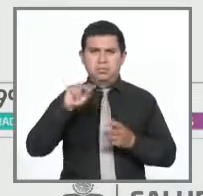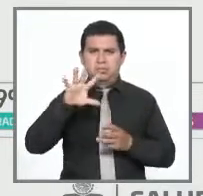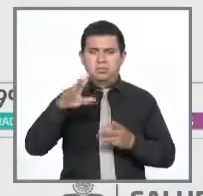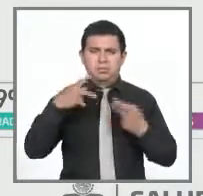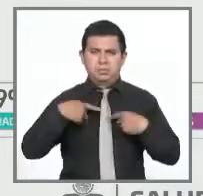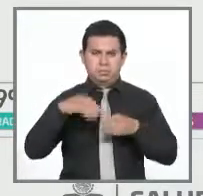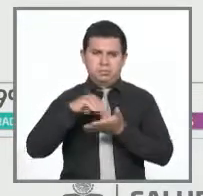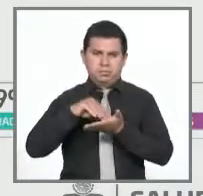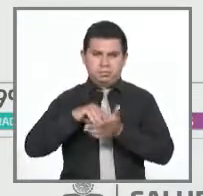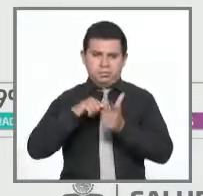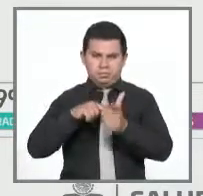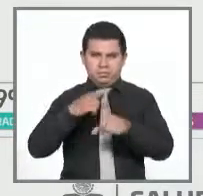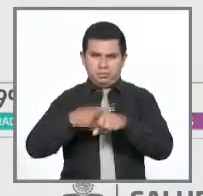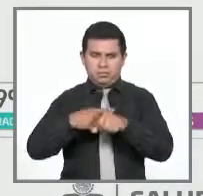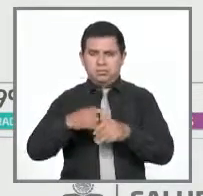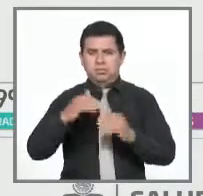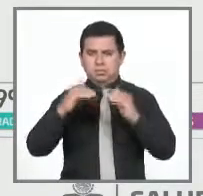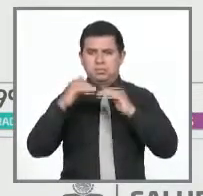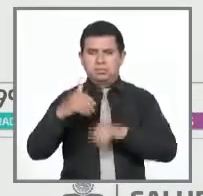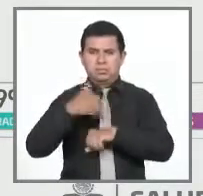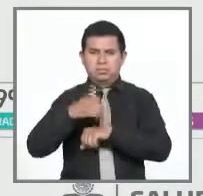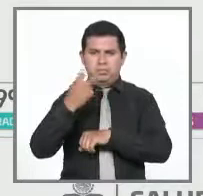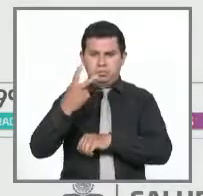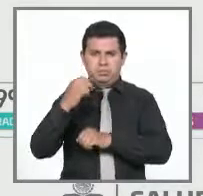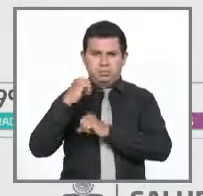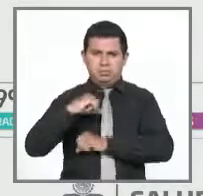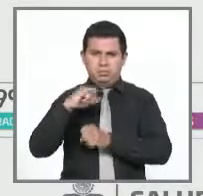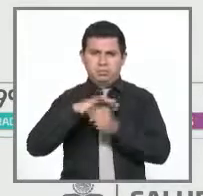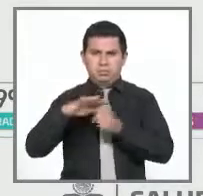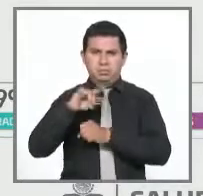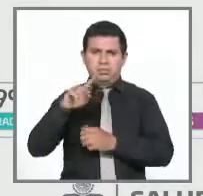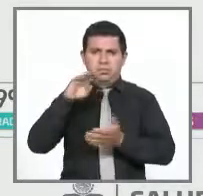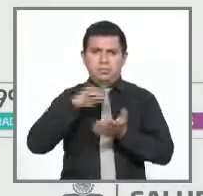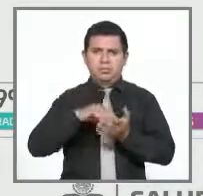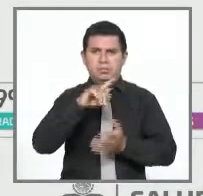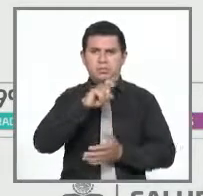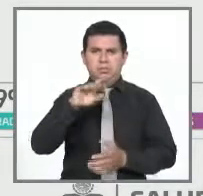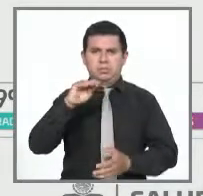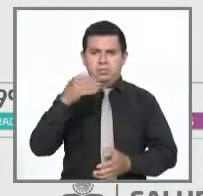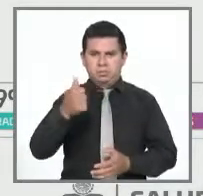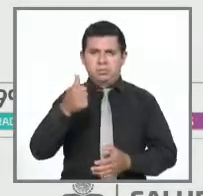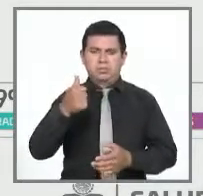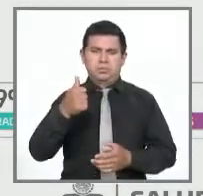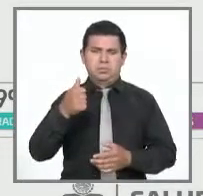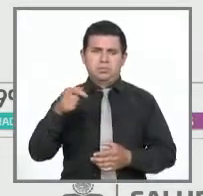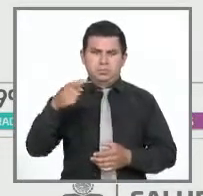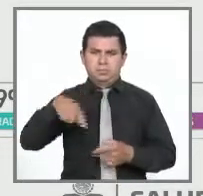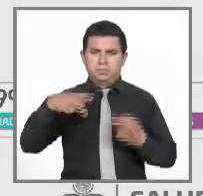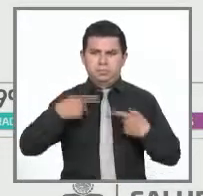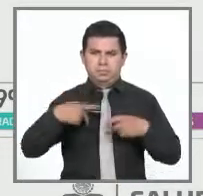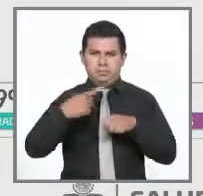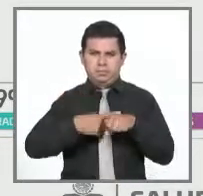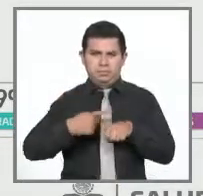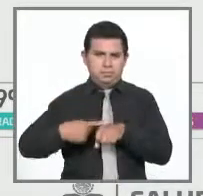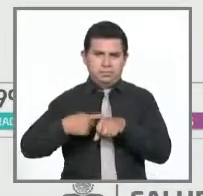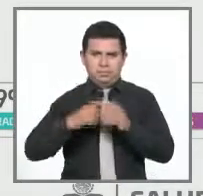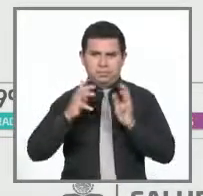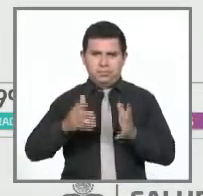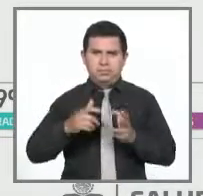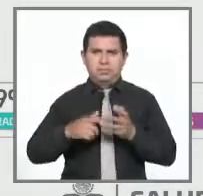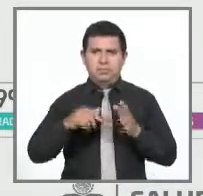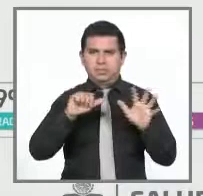activos jurisdicción número 2 ismo 4 mil 196 casos confirmados